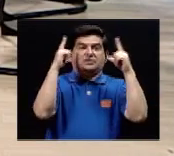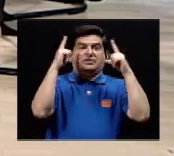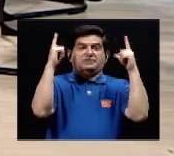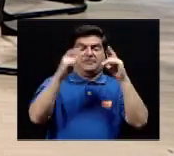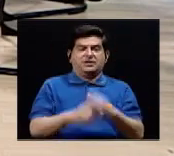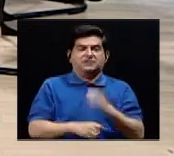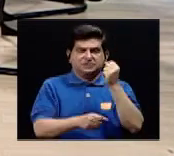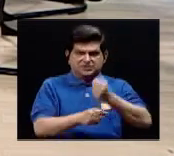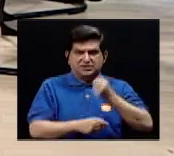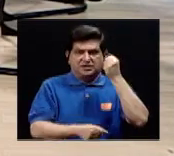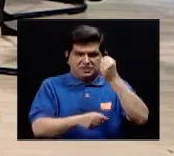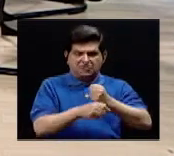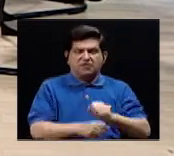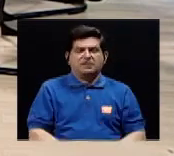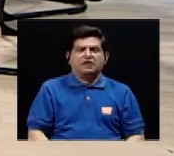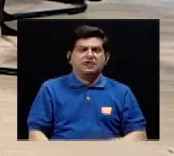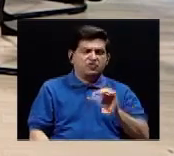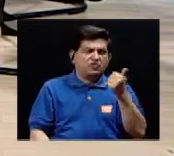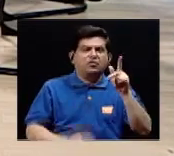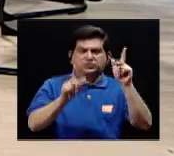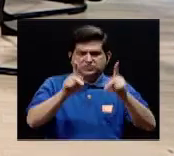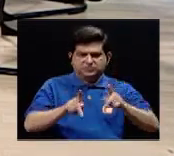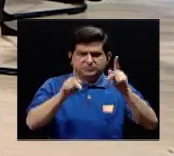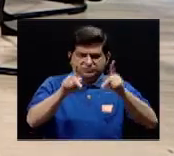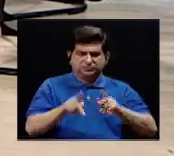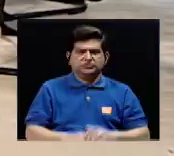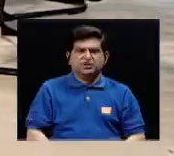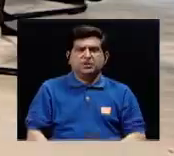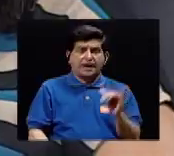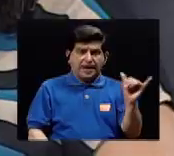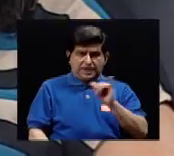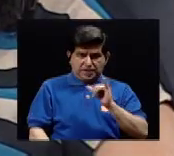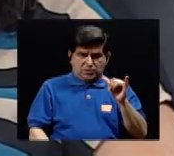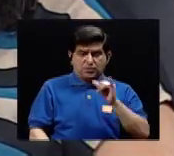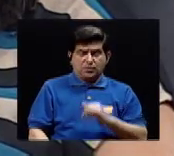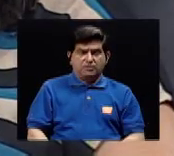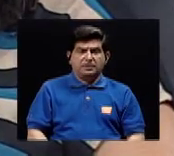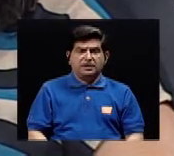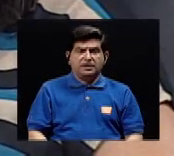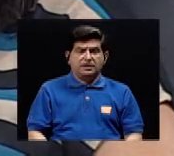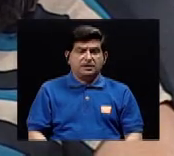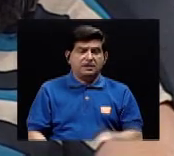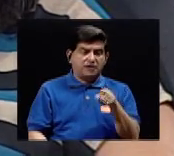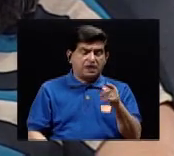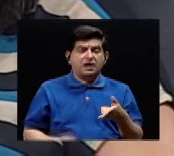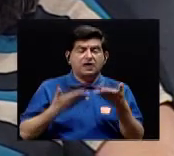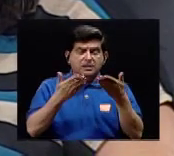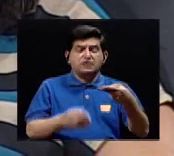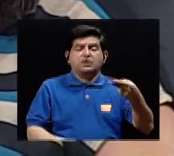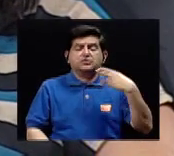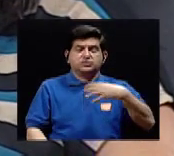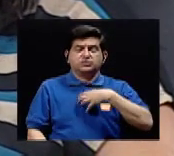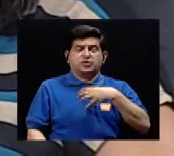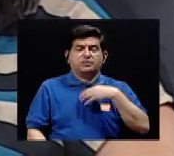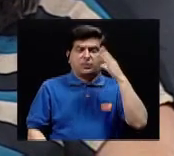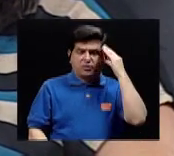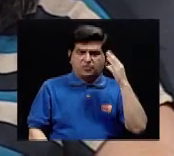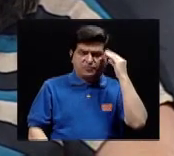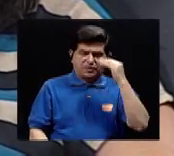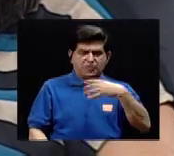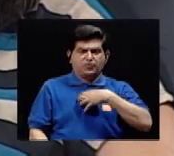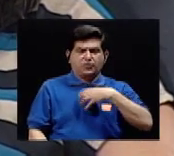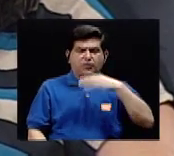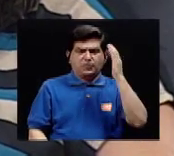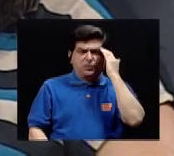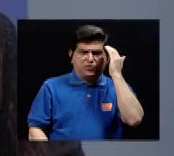increíble sorpresa estar trabajando con otro personaje que también brindó su historia y sus vivencias